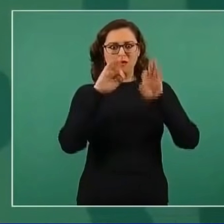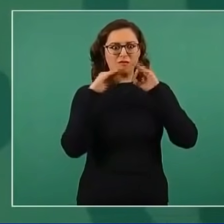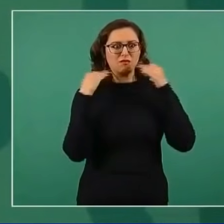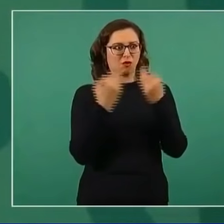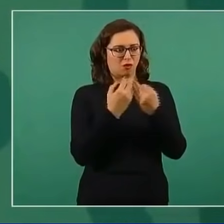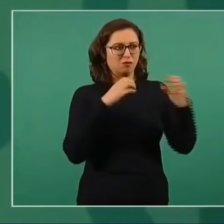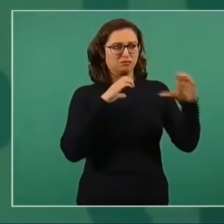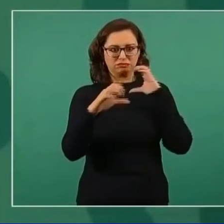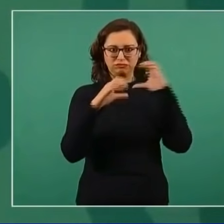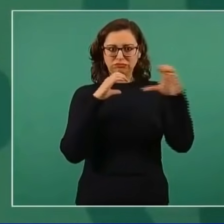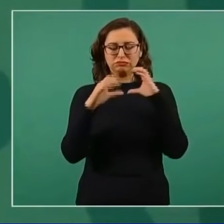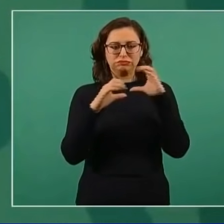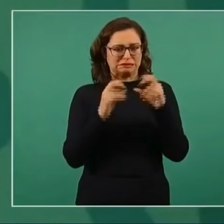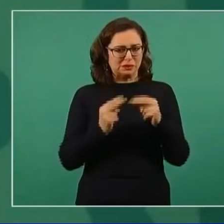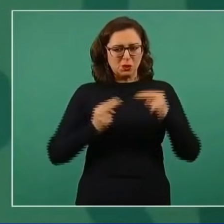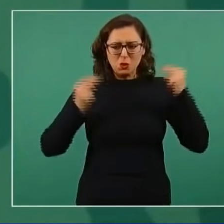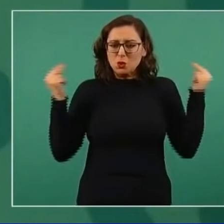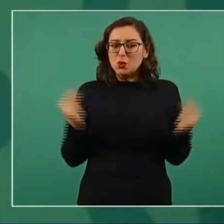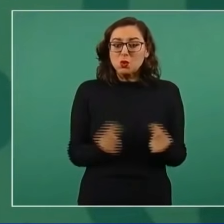Aún así,